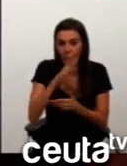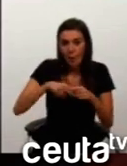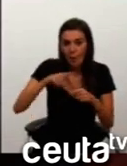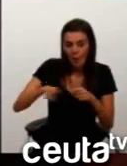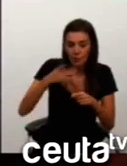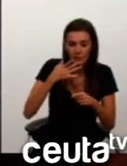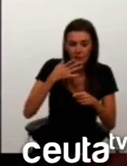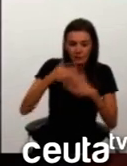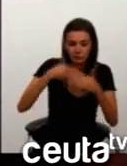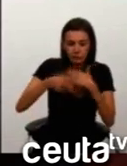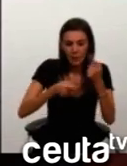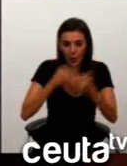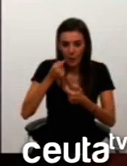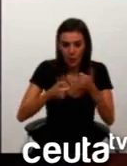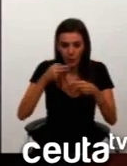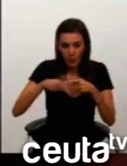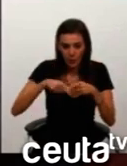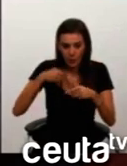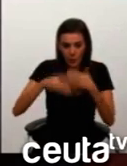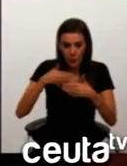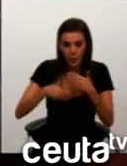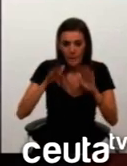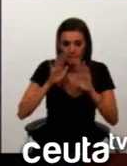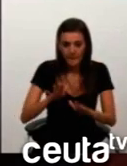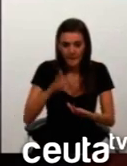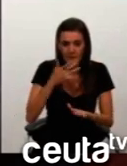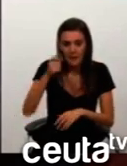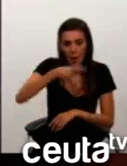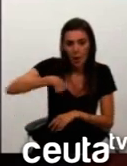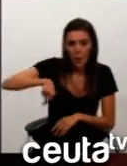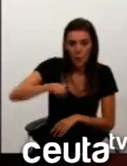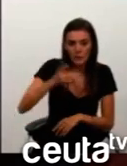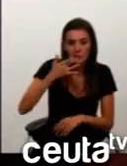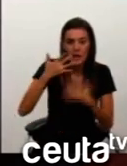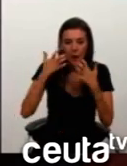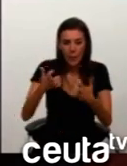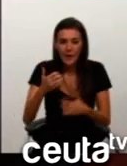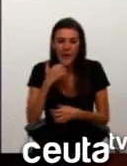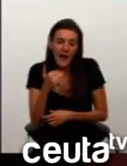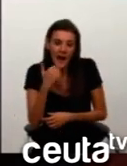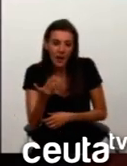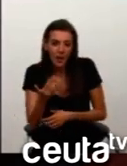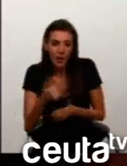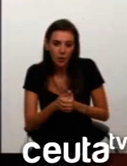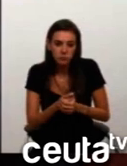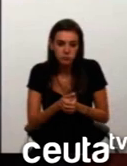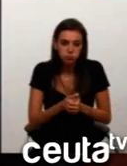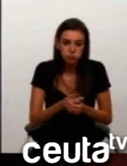las va descubriendo el tiempo poco a poco, pero que ustedes aprueben aquí algo